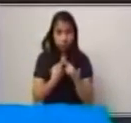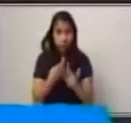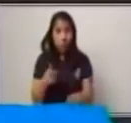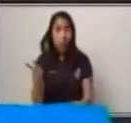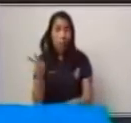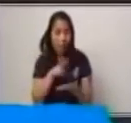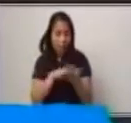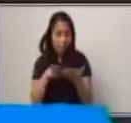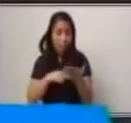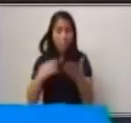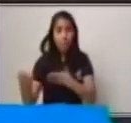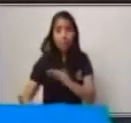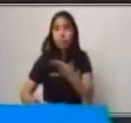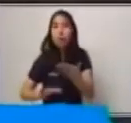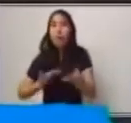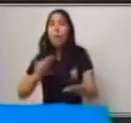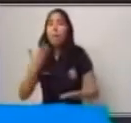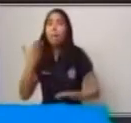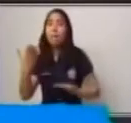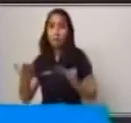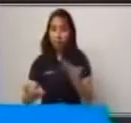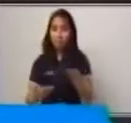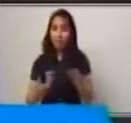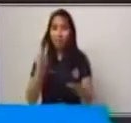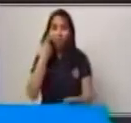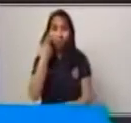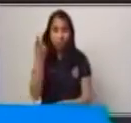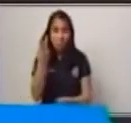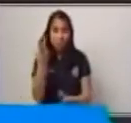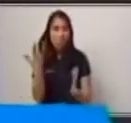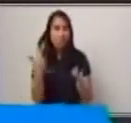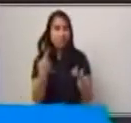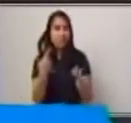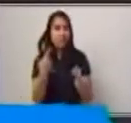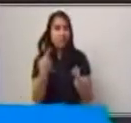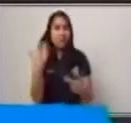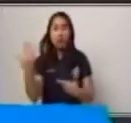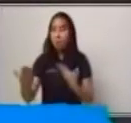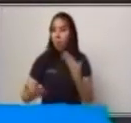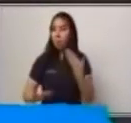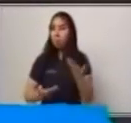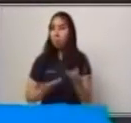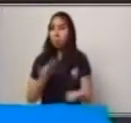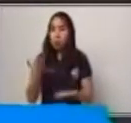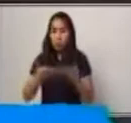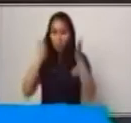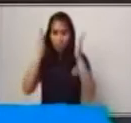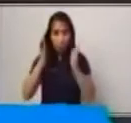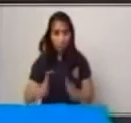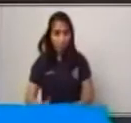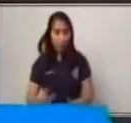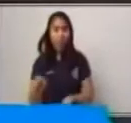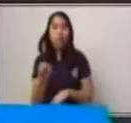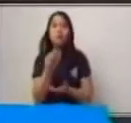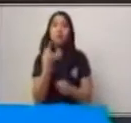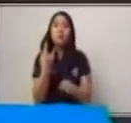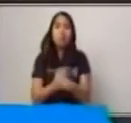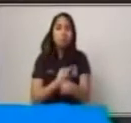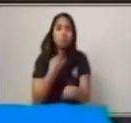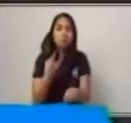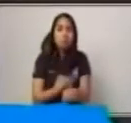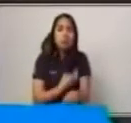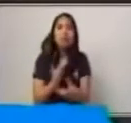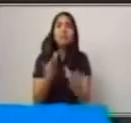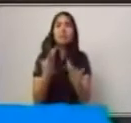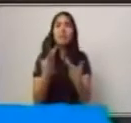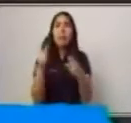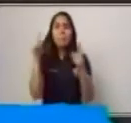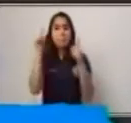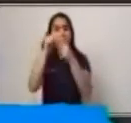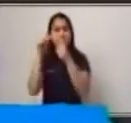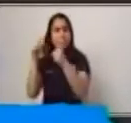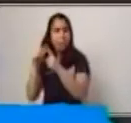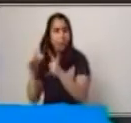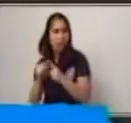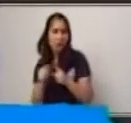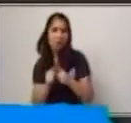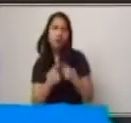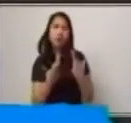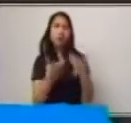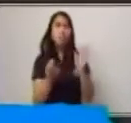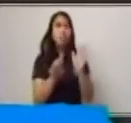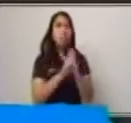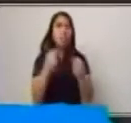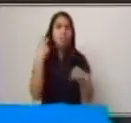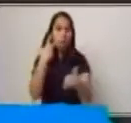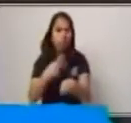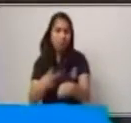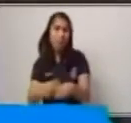que los poetas utilizan palabras o bien imágenes, tarde, violín, pero después les agregan palabras para